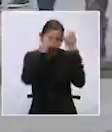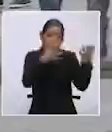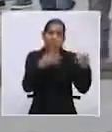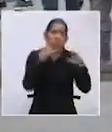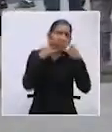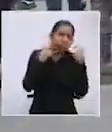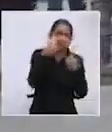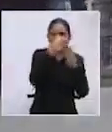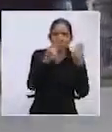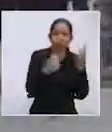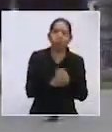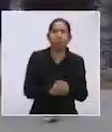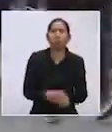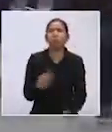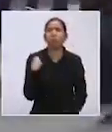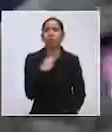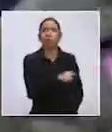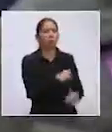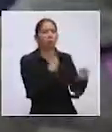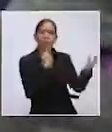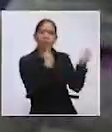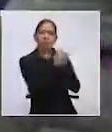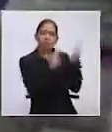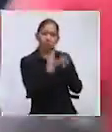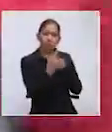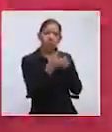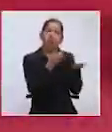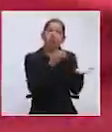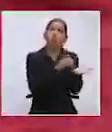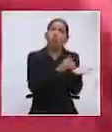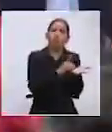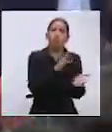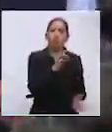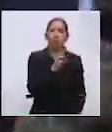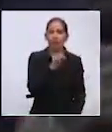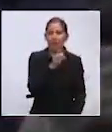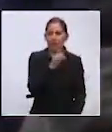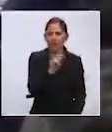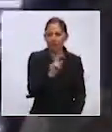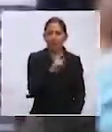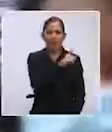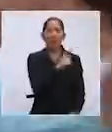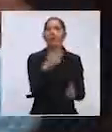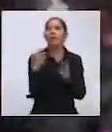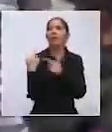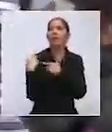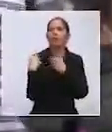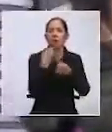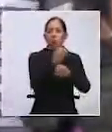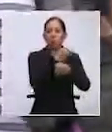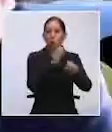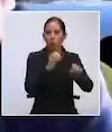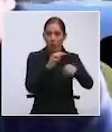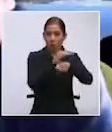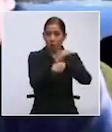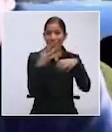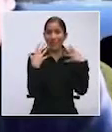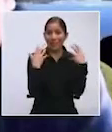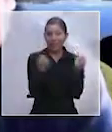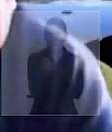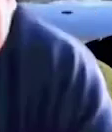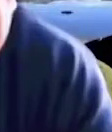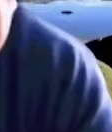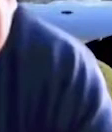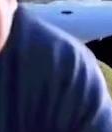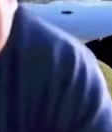Sin embargo, estaremos conversando a continuación junto al doctor Freddy Armijo. Él es el responsable de la Unidad de Epidemiología del Ministerio de Salud, que